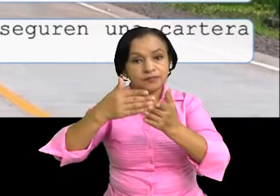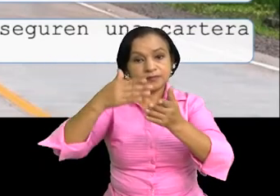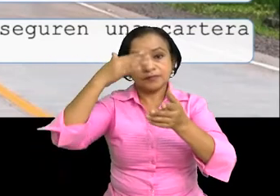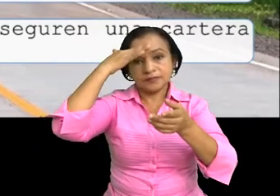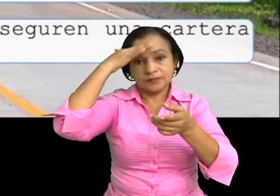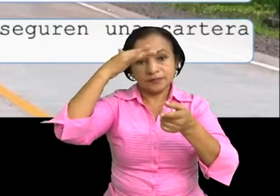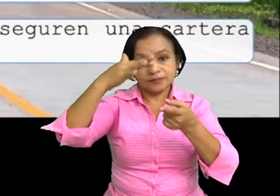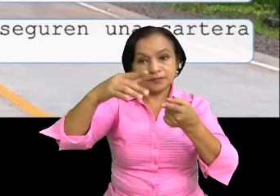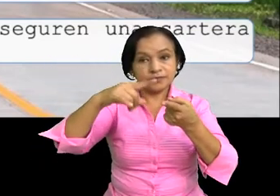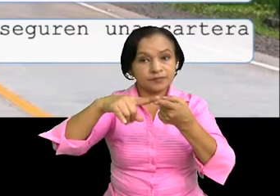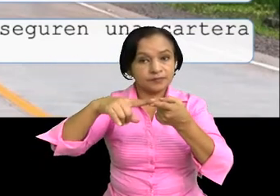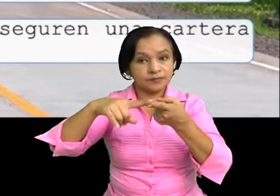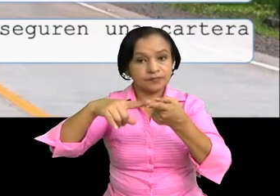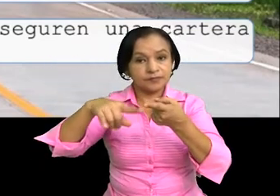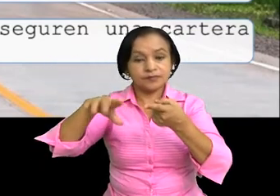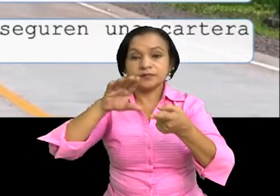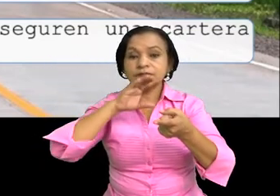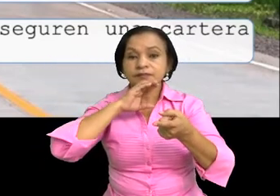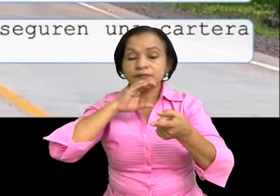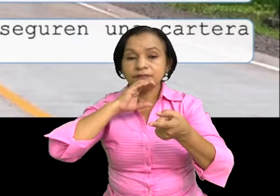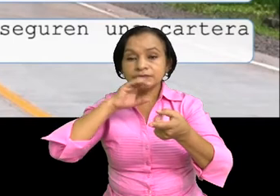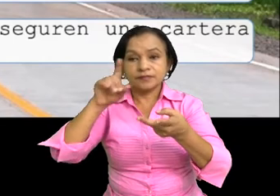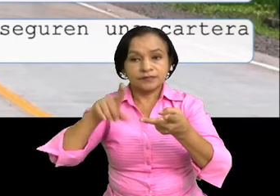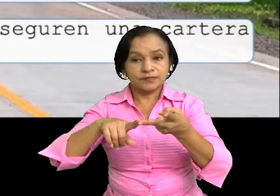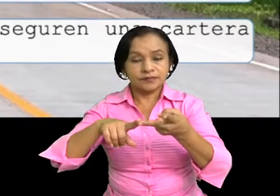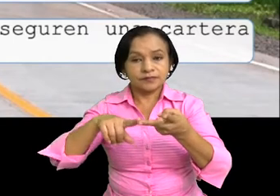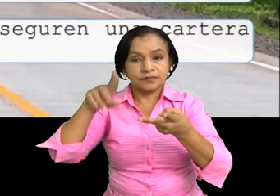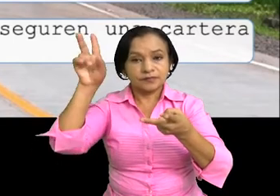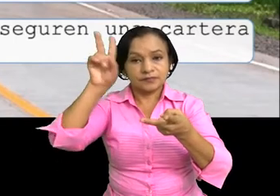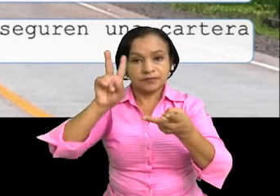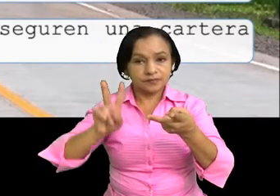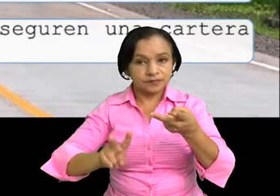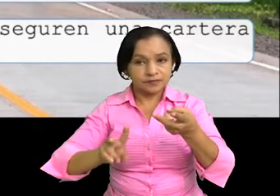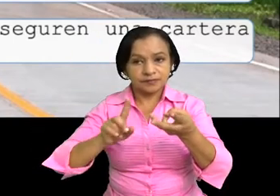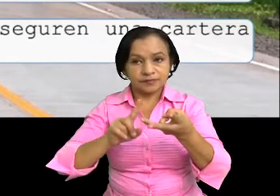México, Cuba, Venezuela,